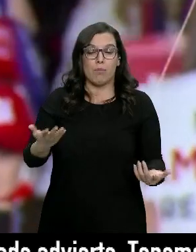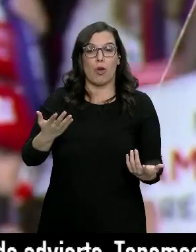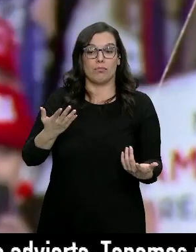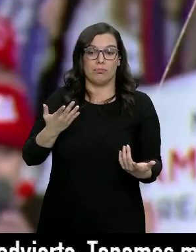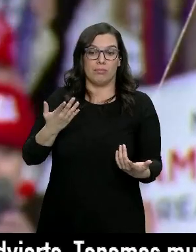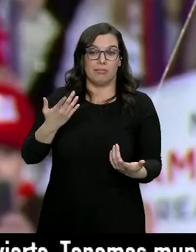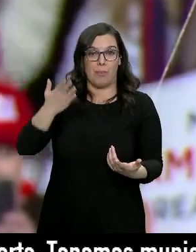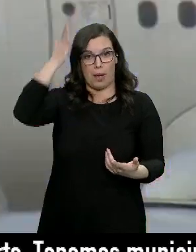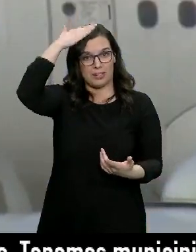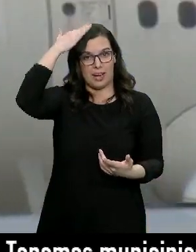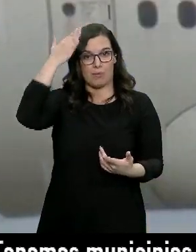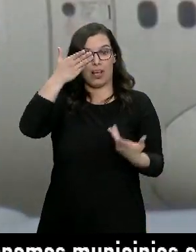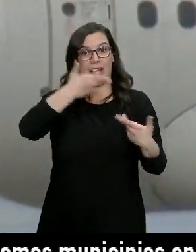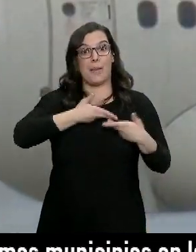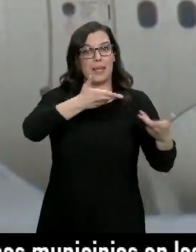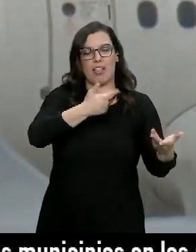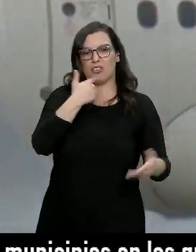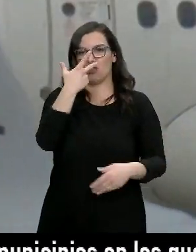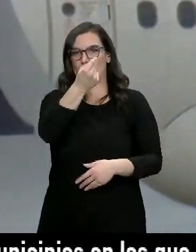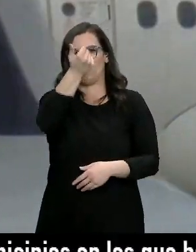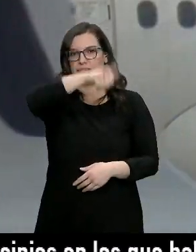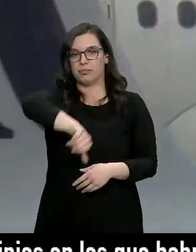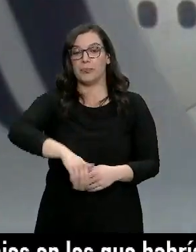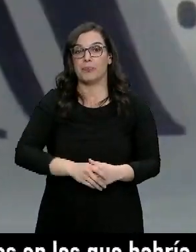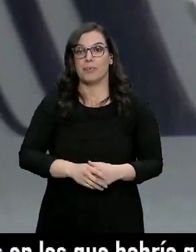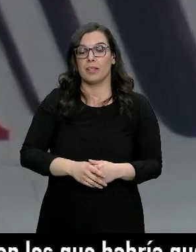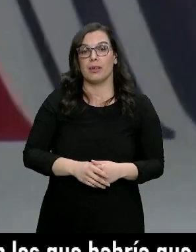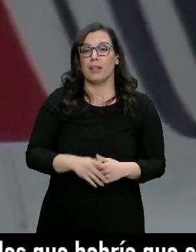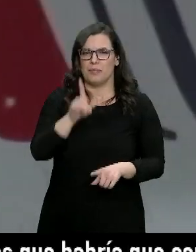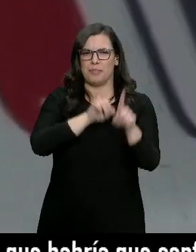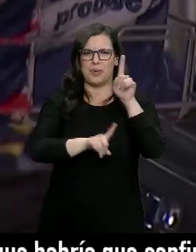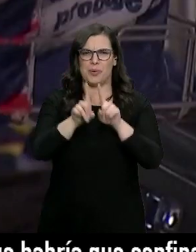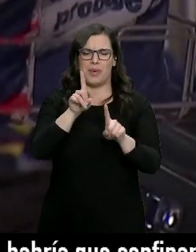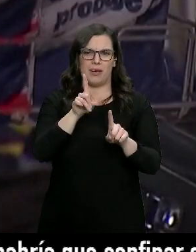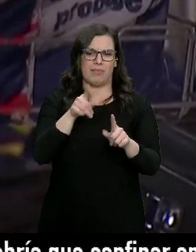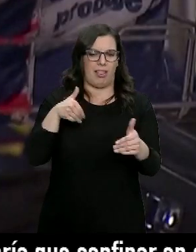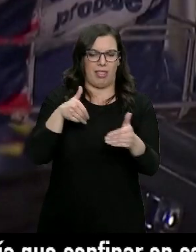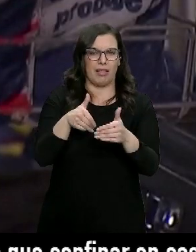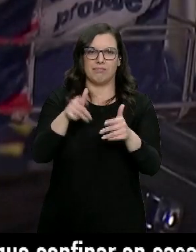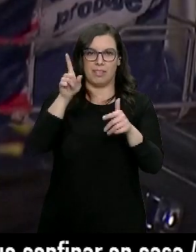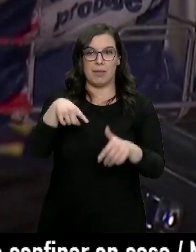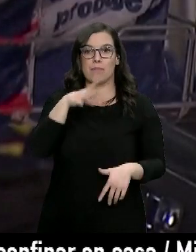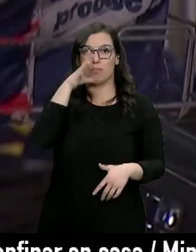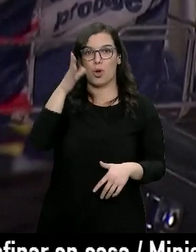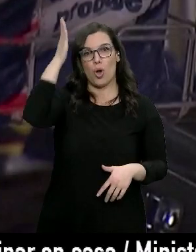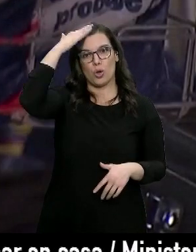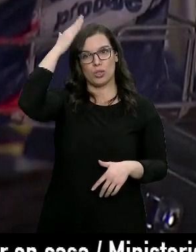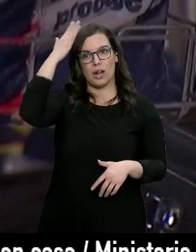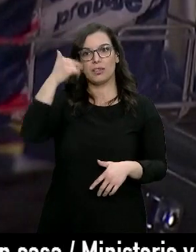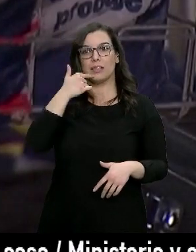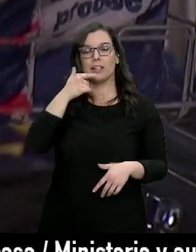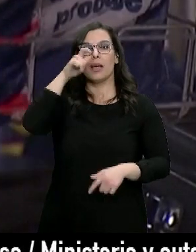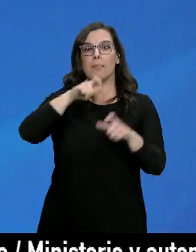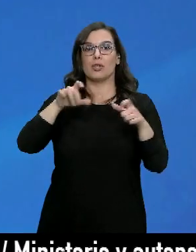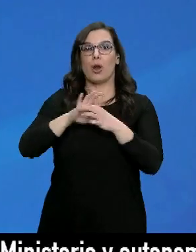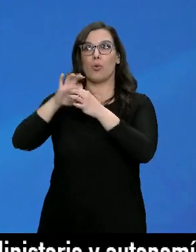que ha rechazado la invitación. Son las últimas horas no exentas de polémica. Trump ha levantado las restricciones a los viajeros de la